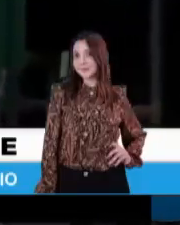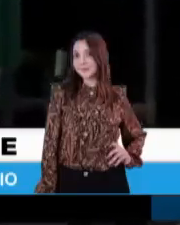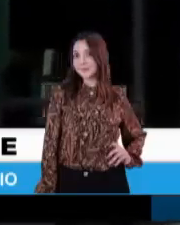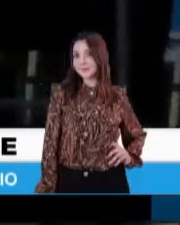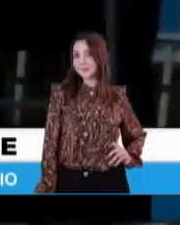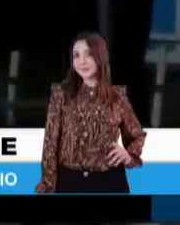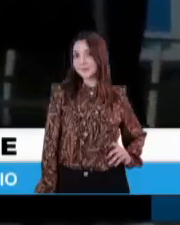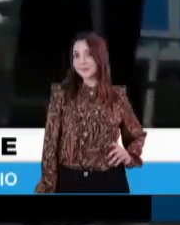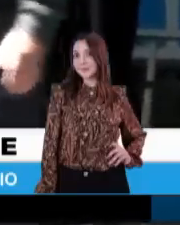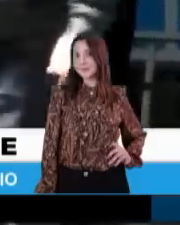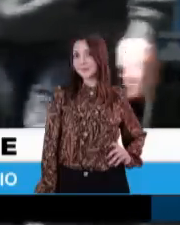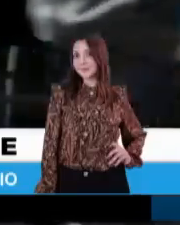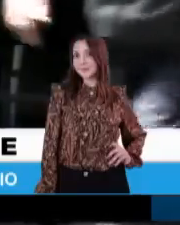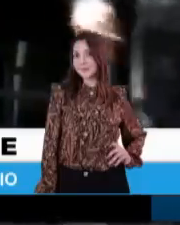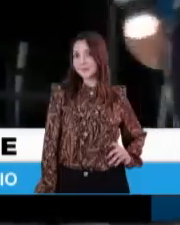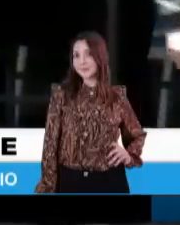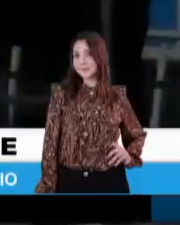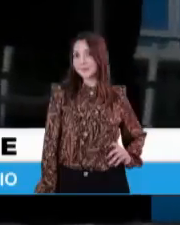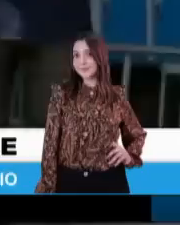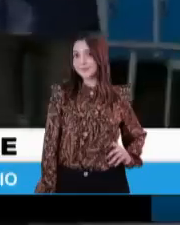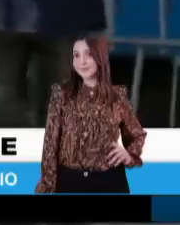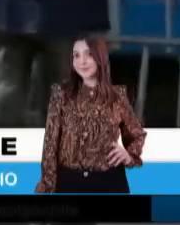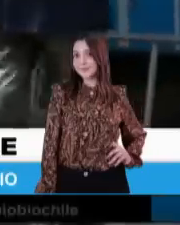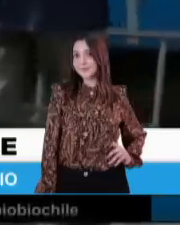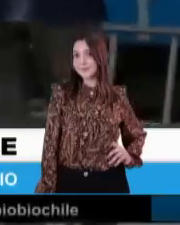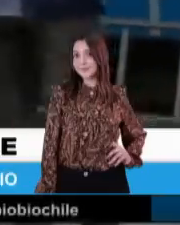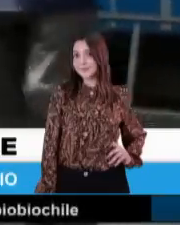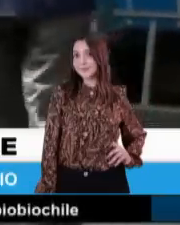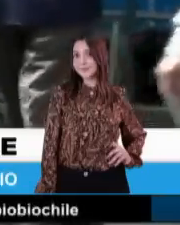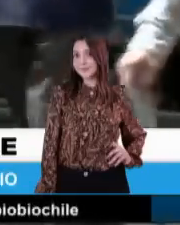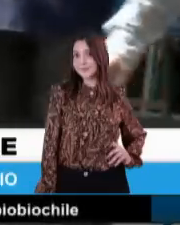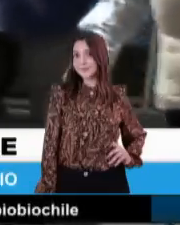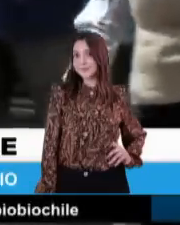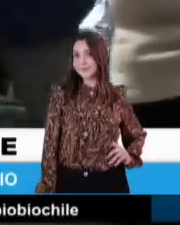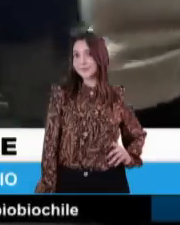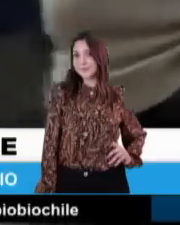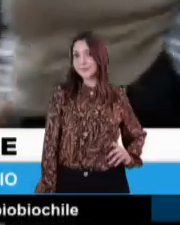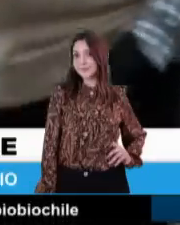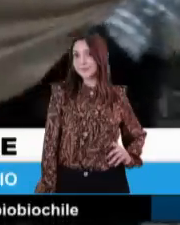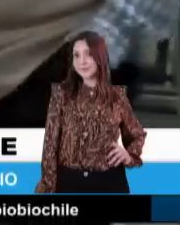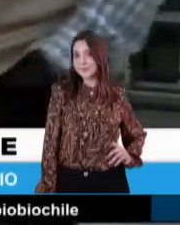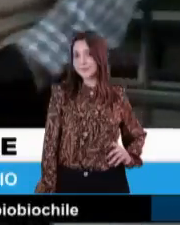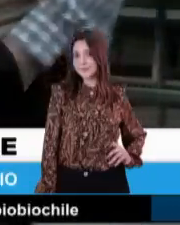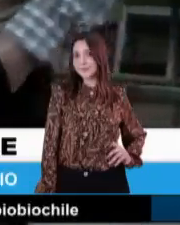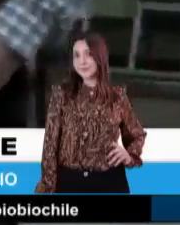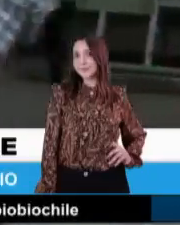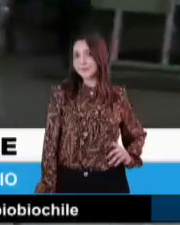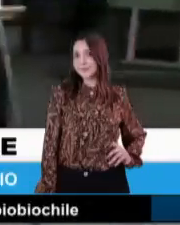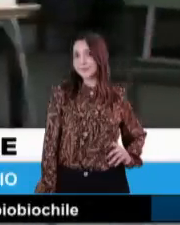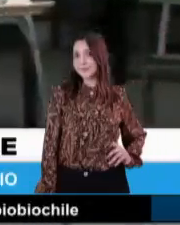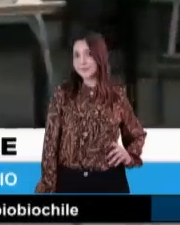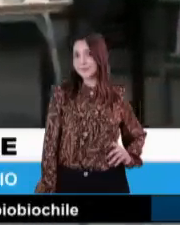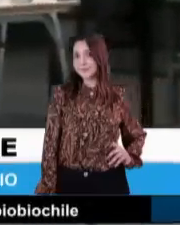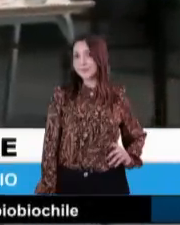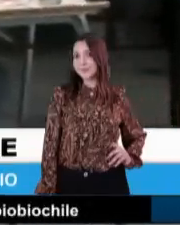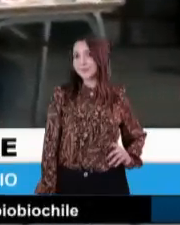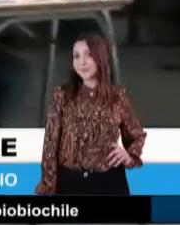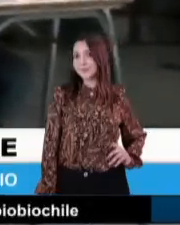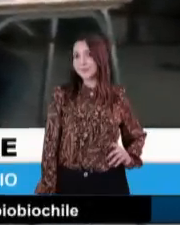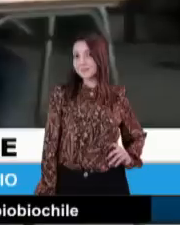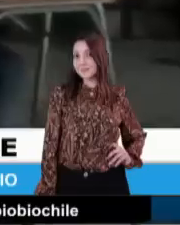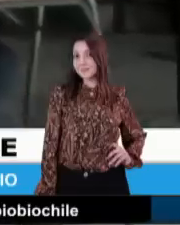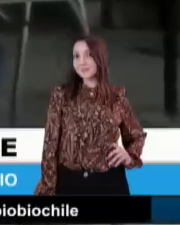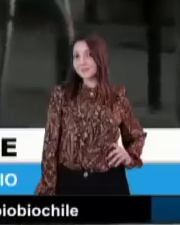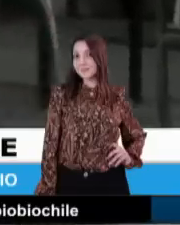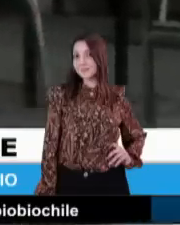lo que ocurrió el día de ayer, claro, además de lo que dijo la senadora Jimena Rincón en la mañana, que iba a votar rechazo, ayer